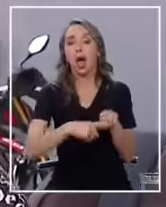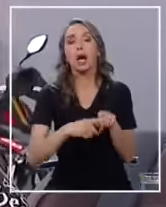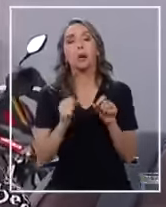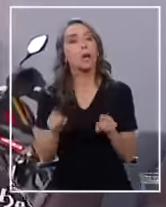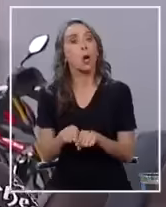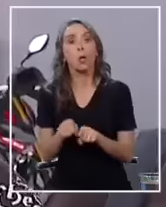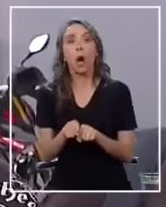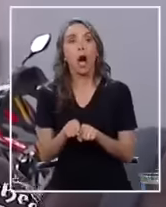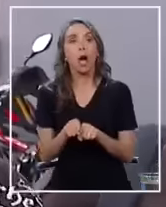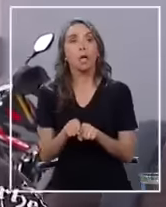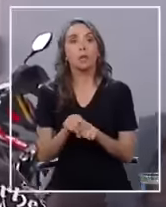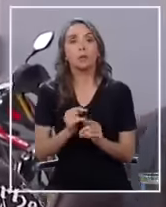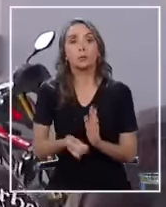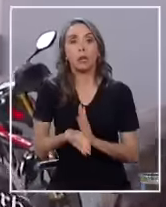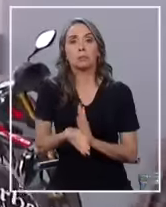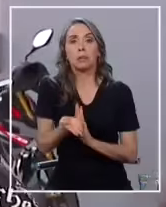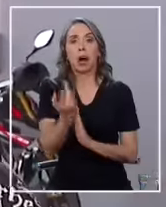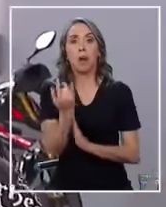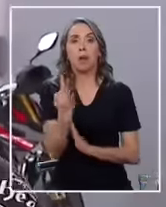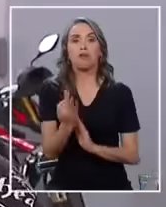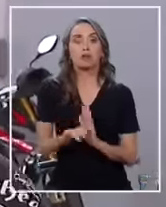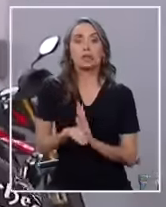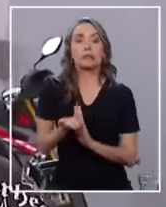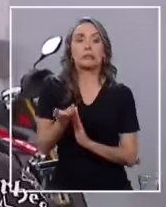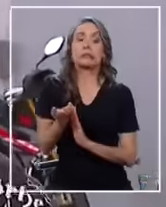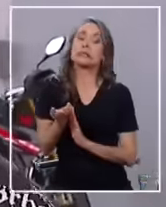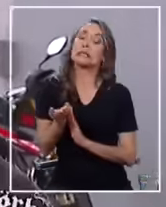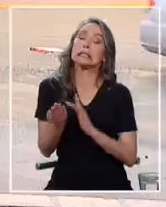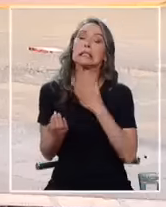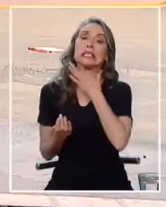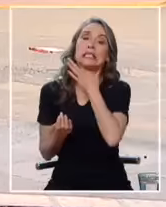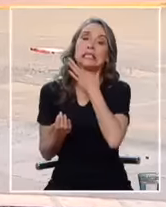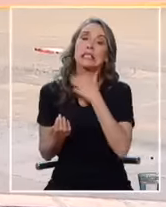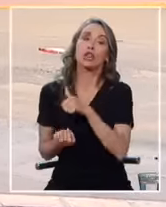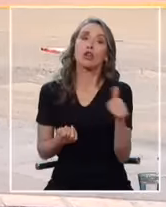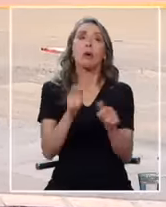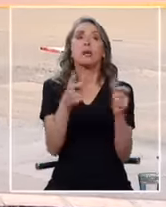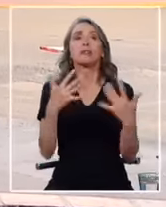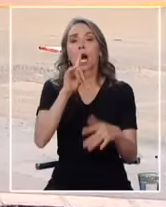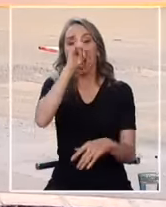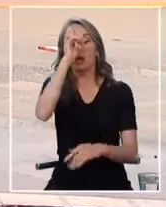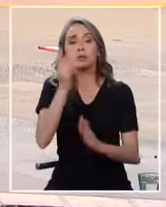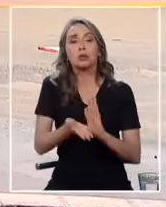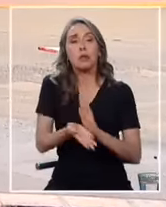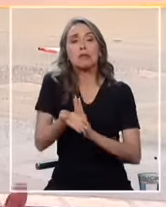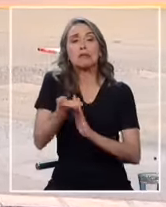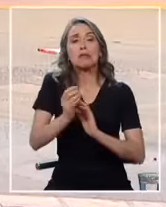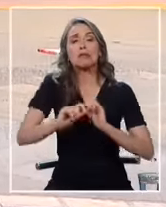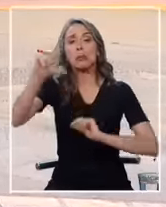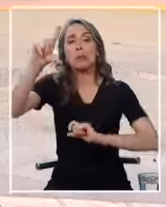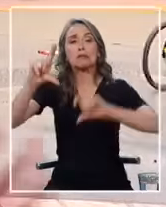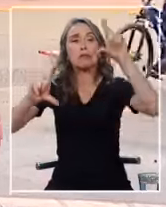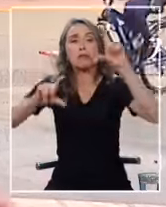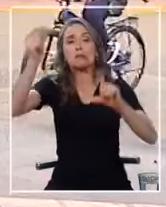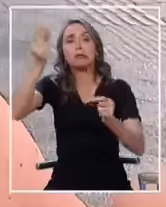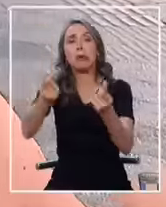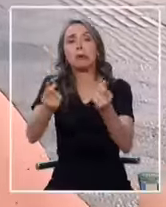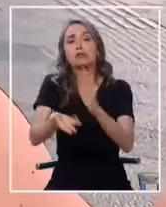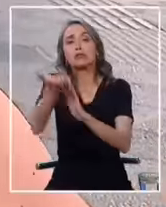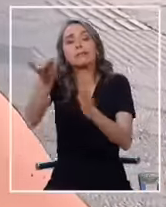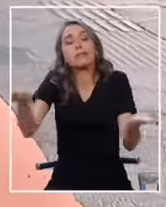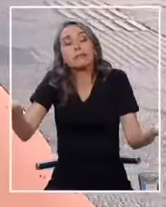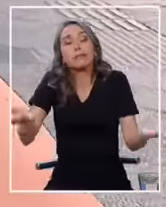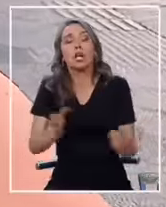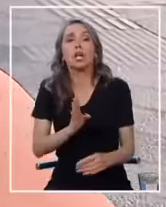Que siga subiendo nos dificulta a todos. La gente ya se acostumbró a las alzas, así que hay que seguir nomás. No